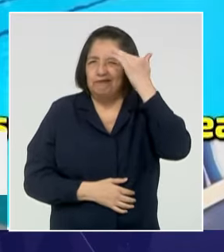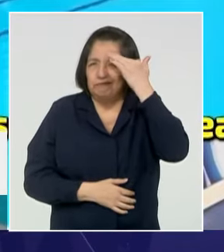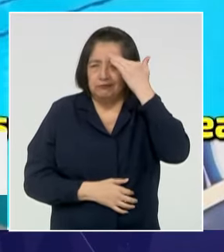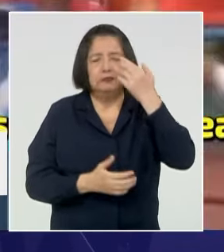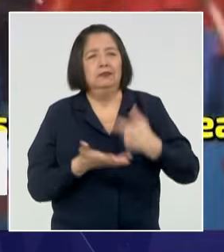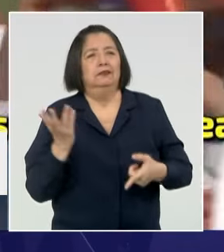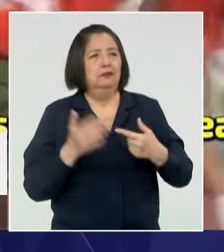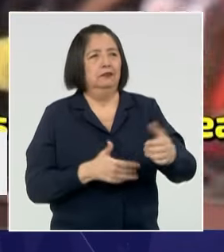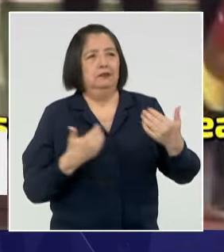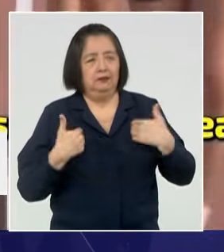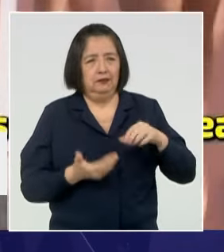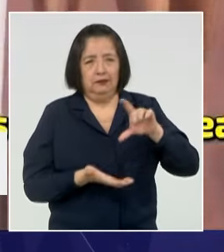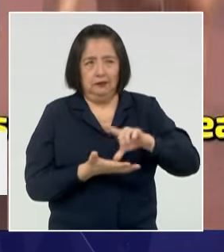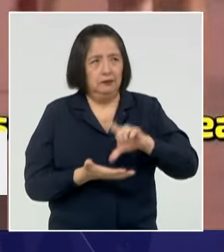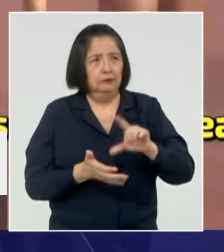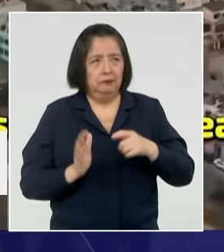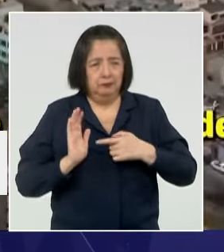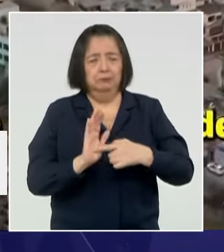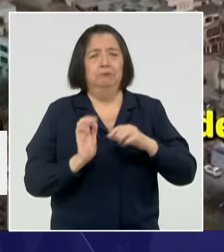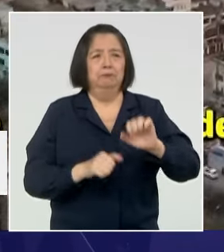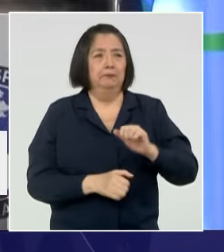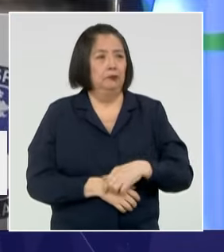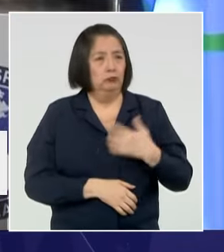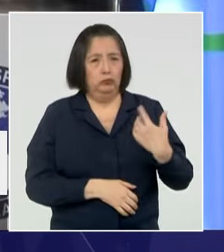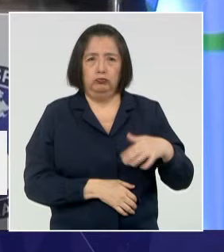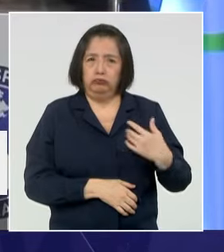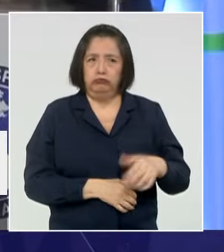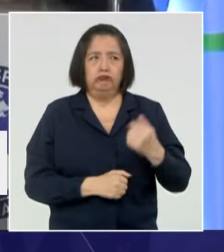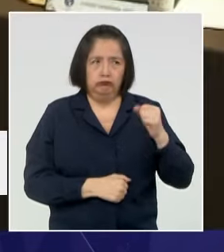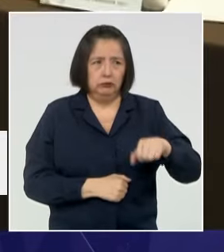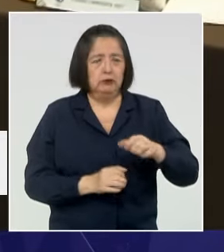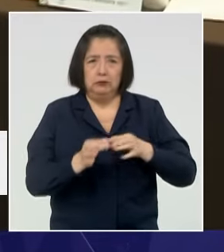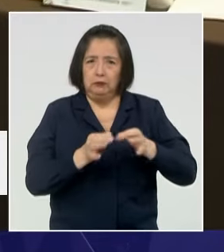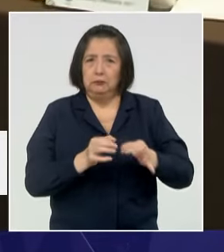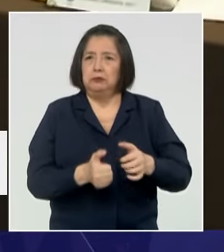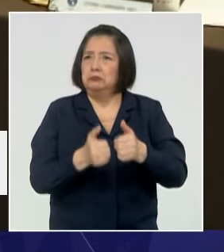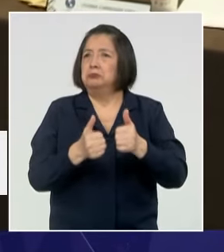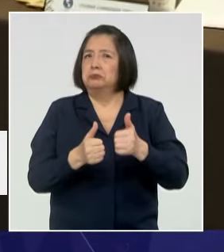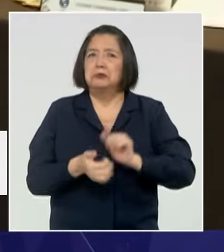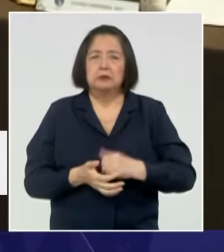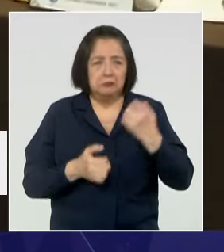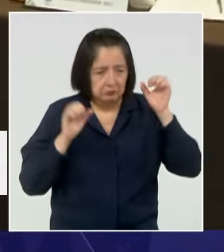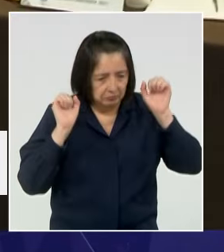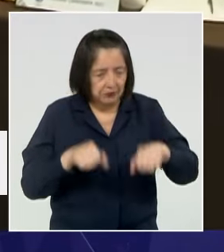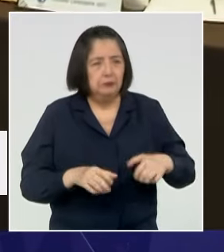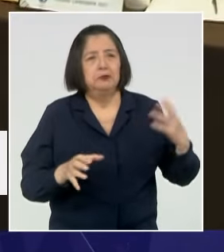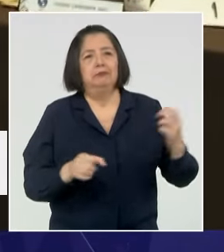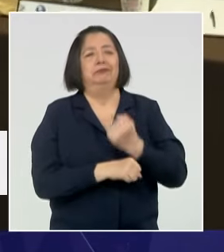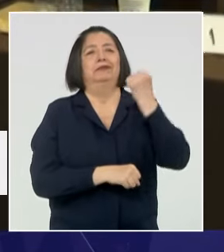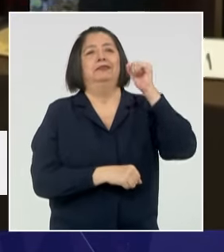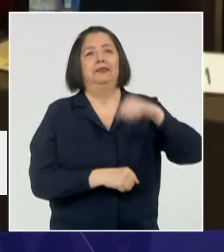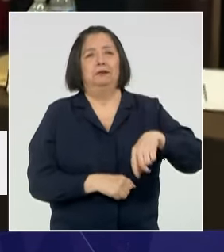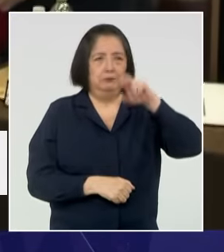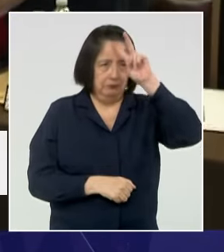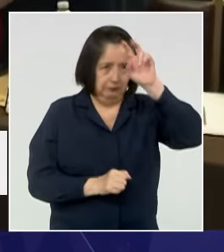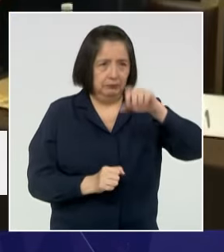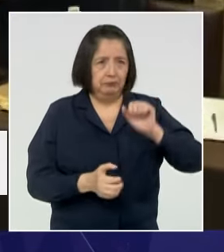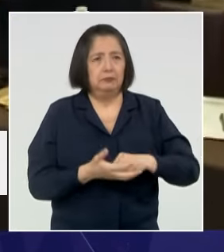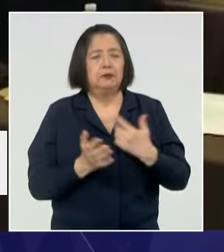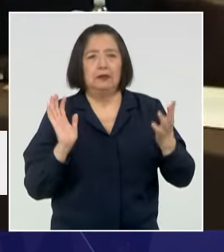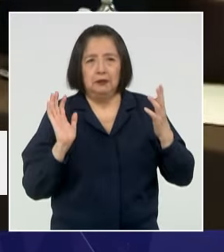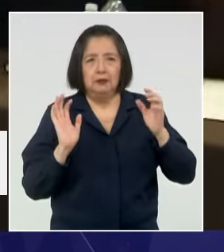que tiene Lima para mostrar. Fue contundente, me parece, en sus argumentos para finalmente conseguir que Perú se quede con la